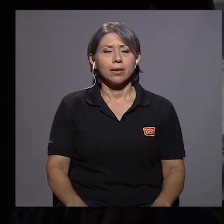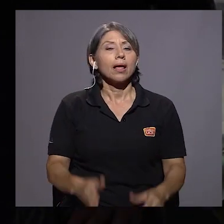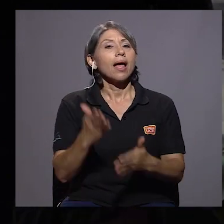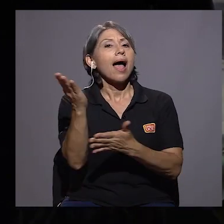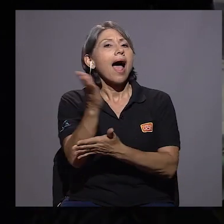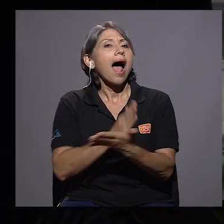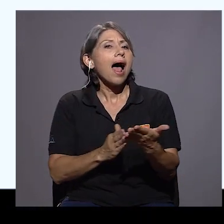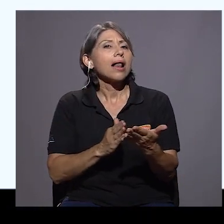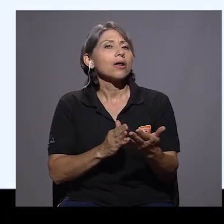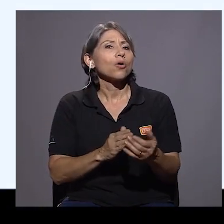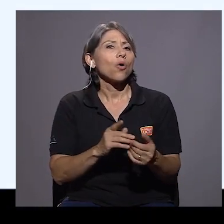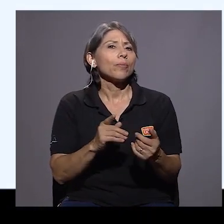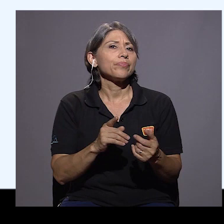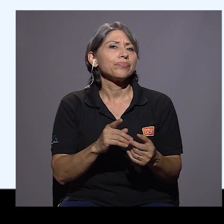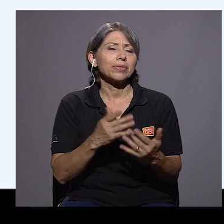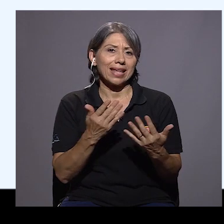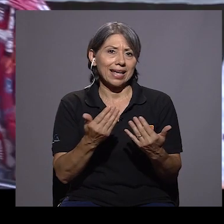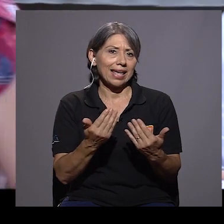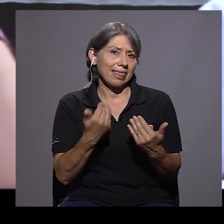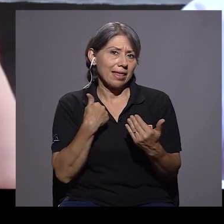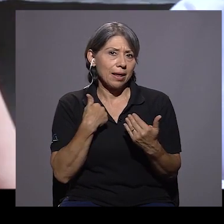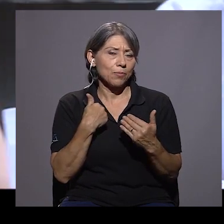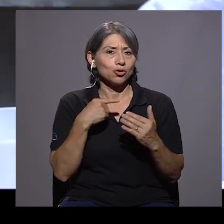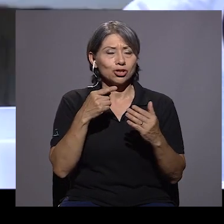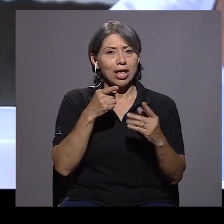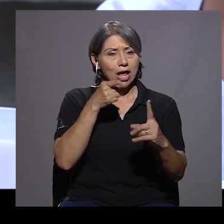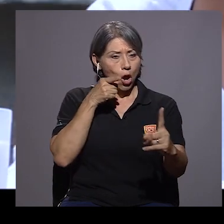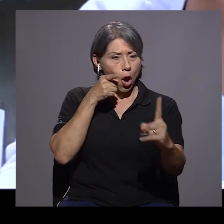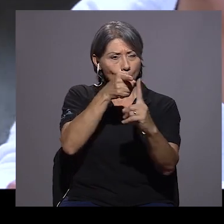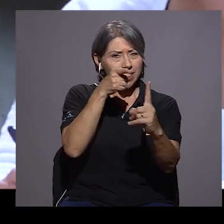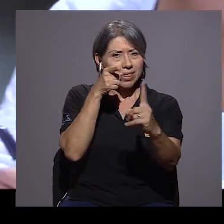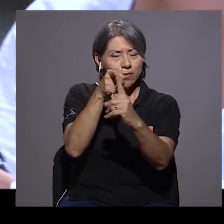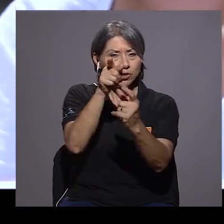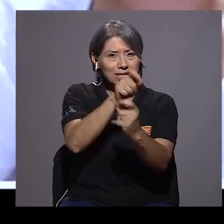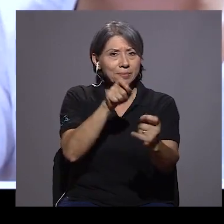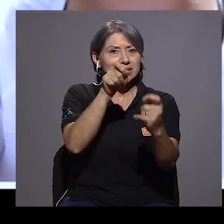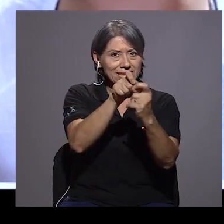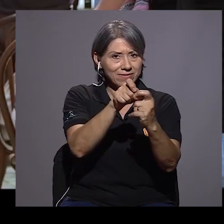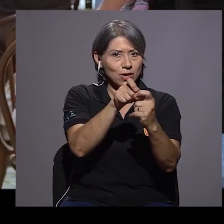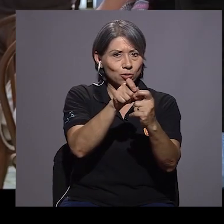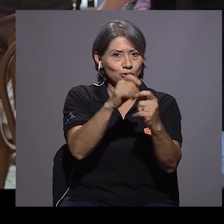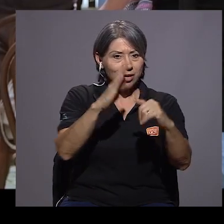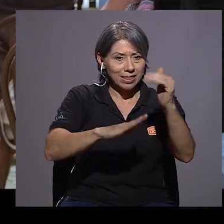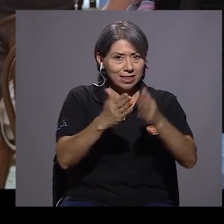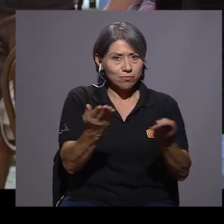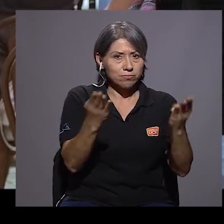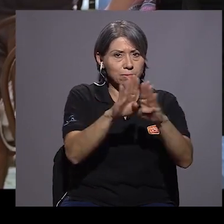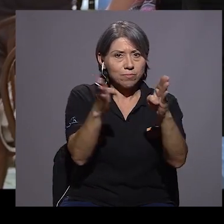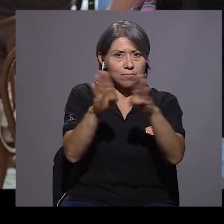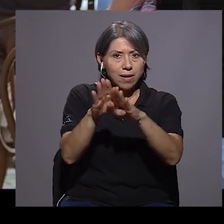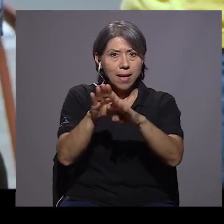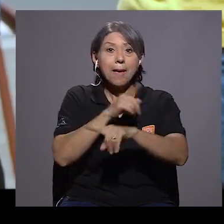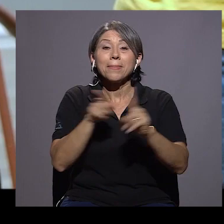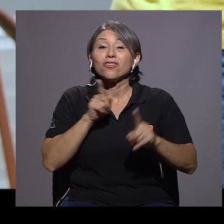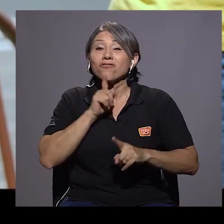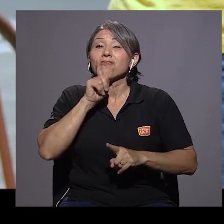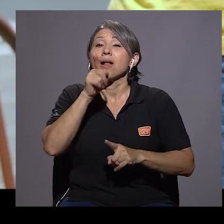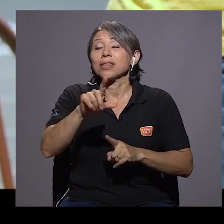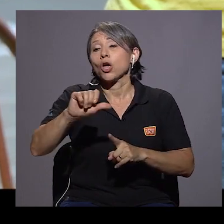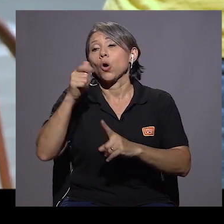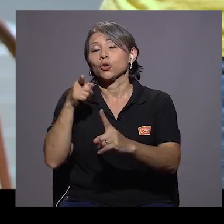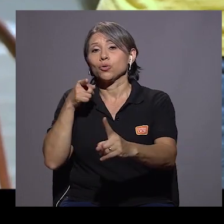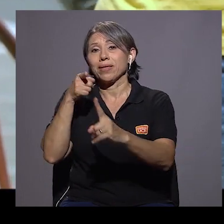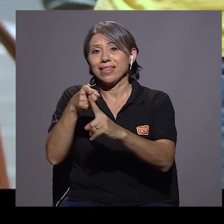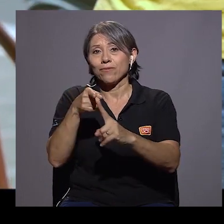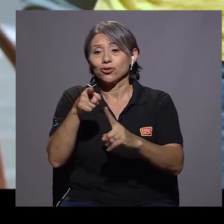alrededor del mundo. Algo más allá de los objetivos específicos de cada toma, de cada acción, ha unido